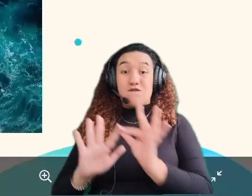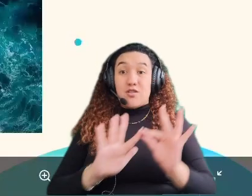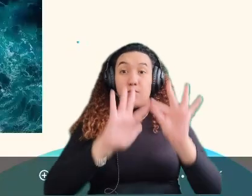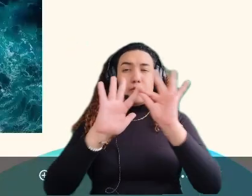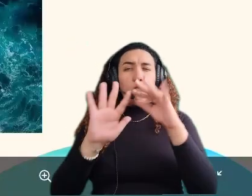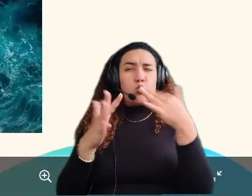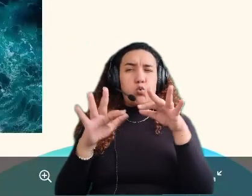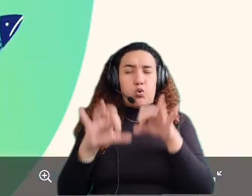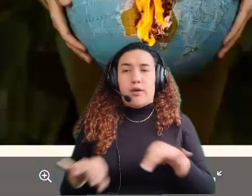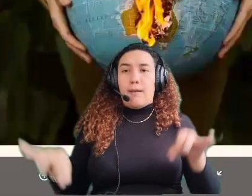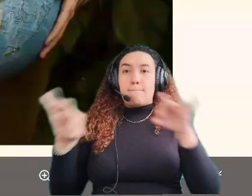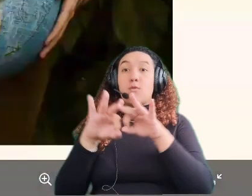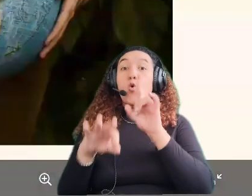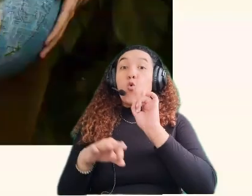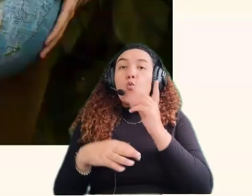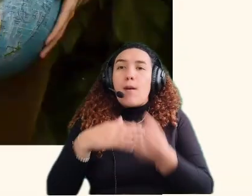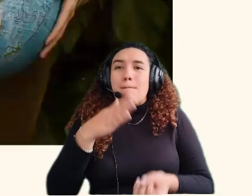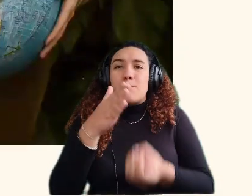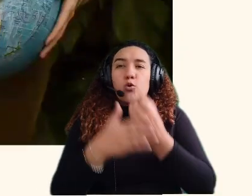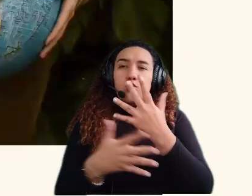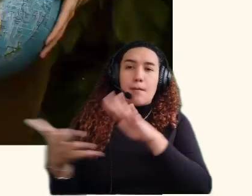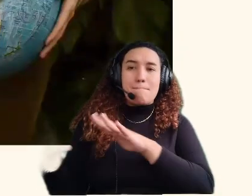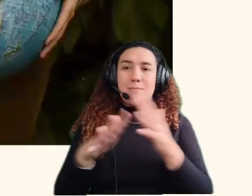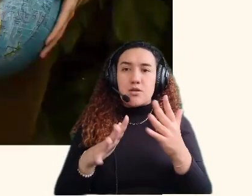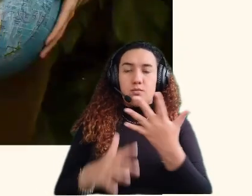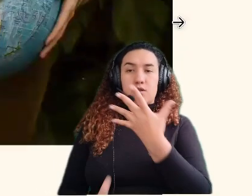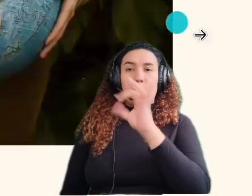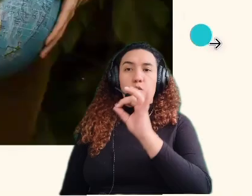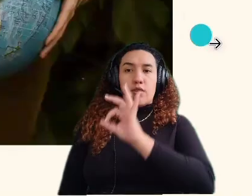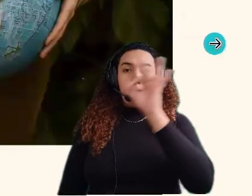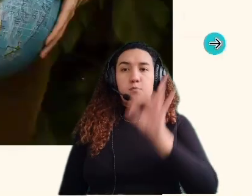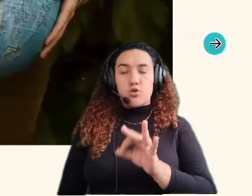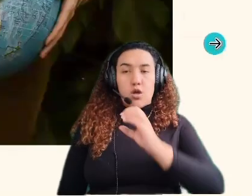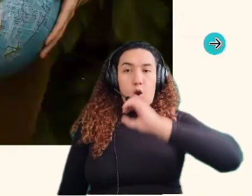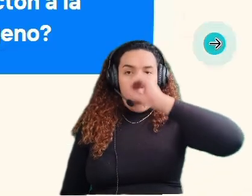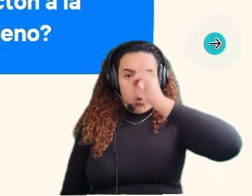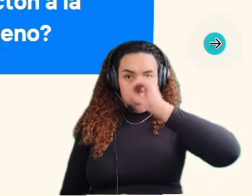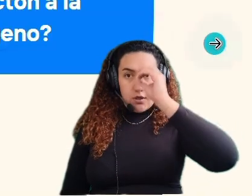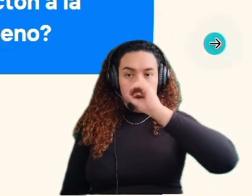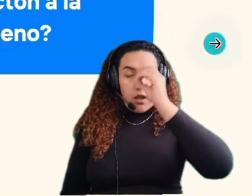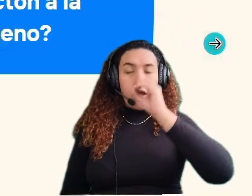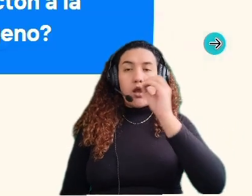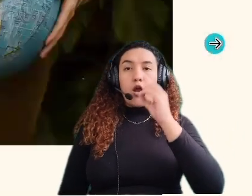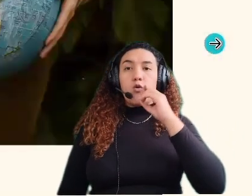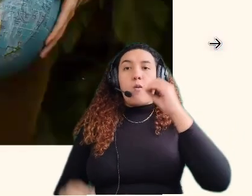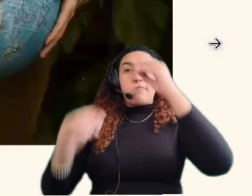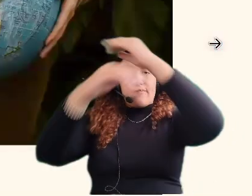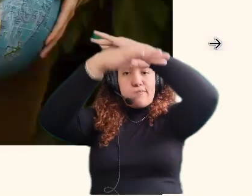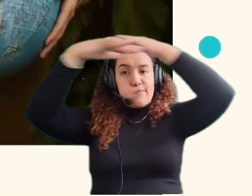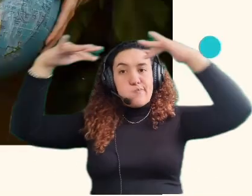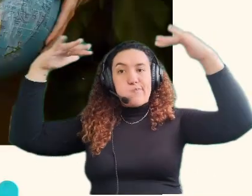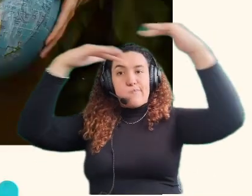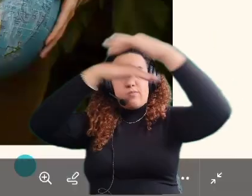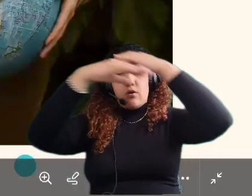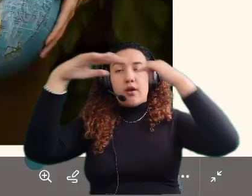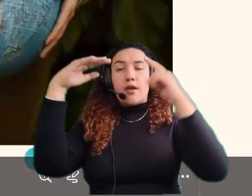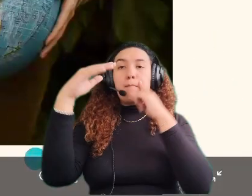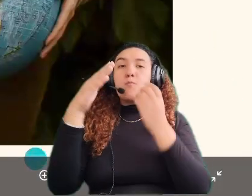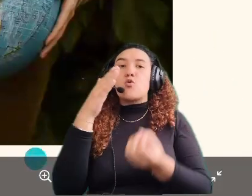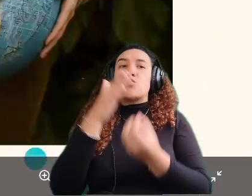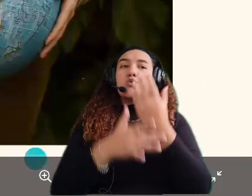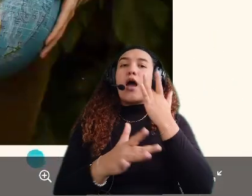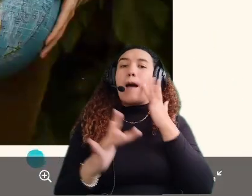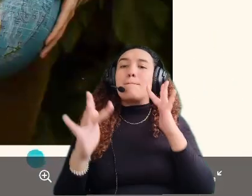el fitoplancton es fundamental porque genera aproximadamente el 50% del oxígeno atmosférico y realiza cerca del 70% de